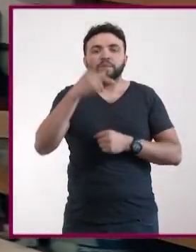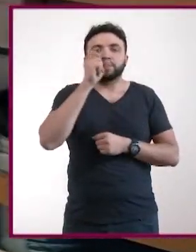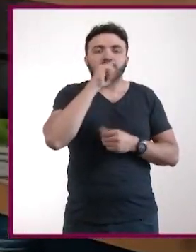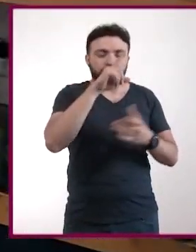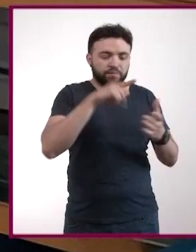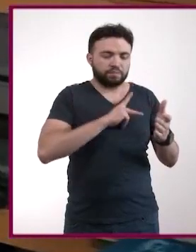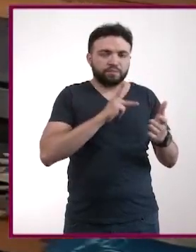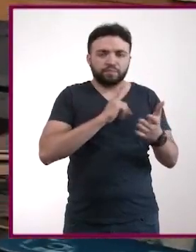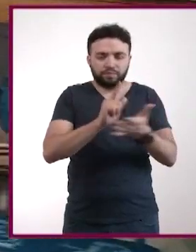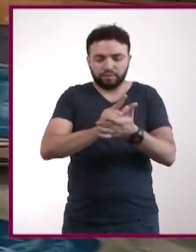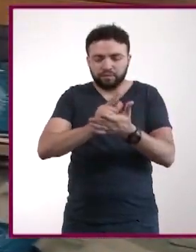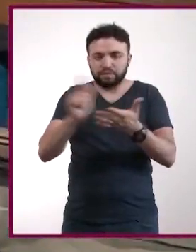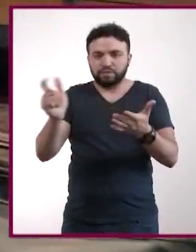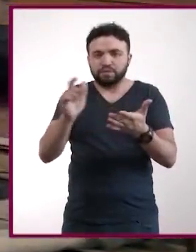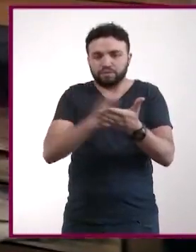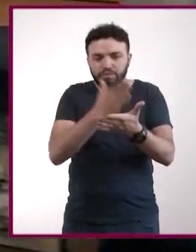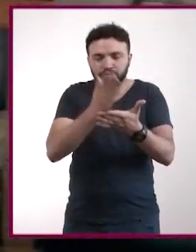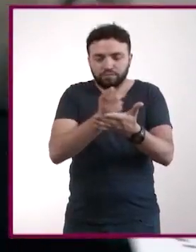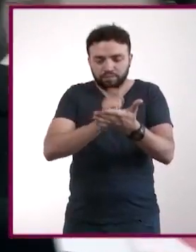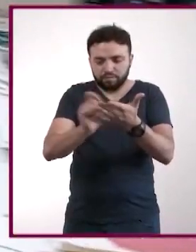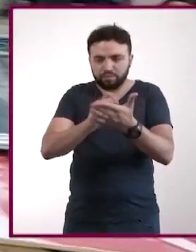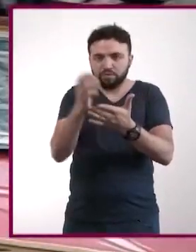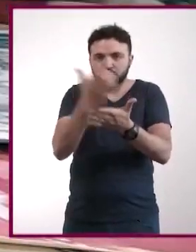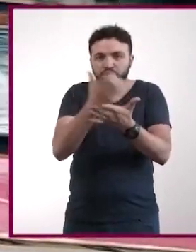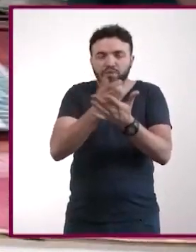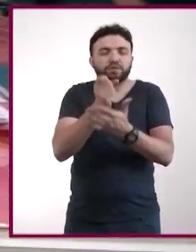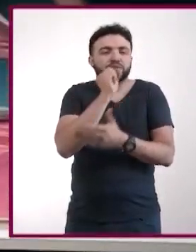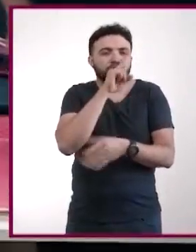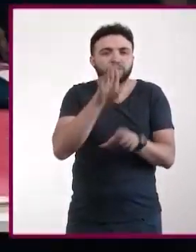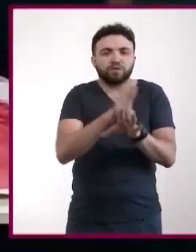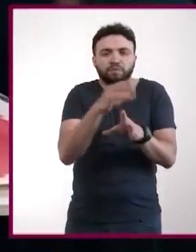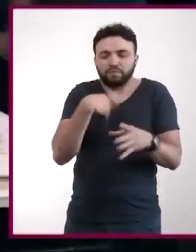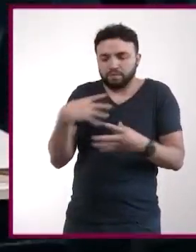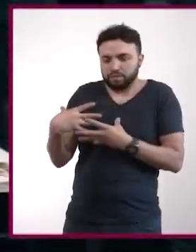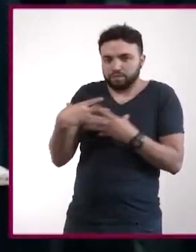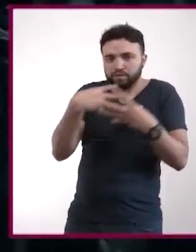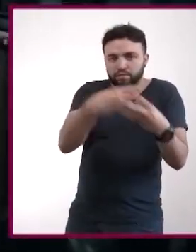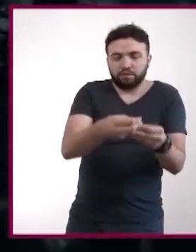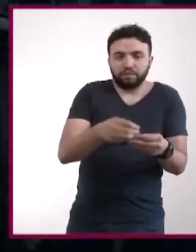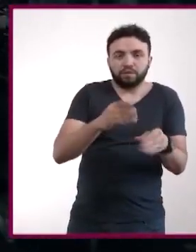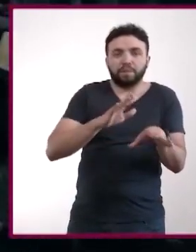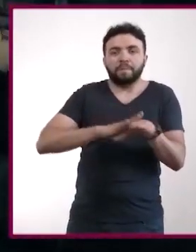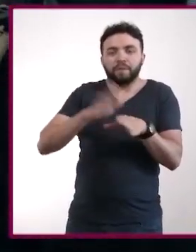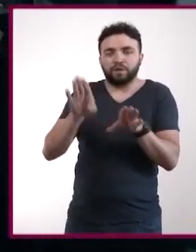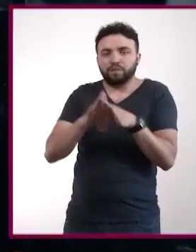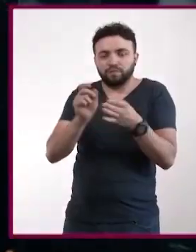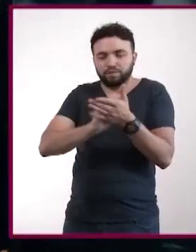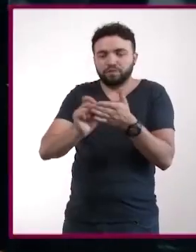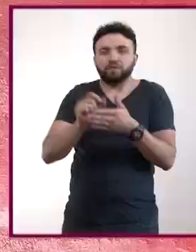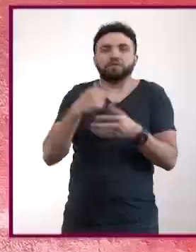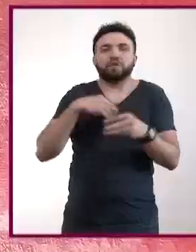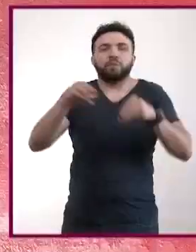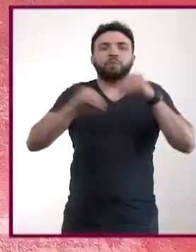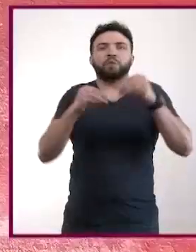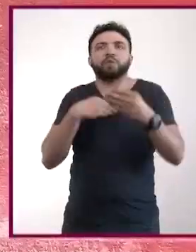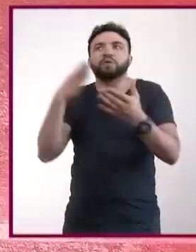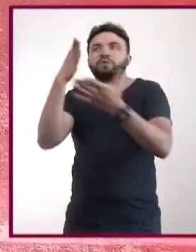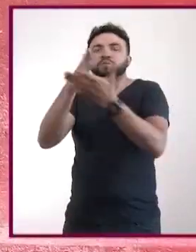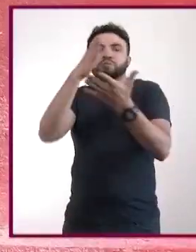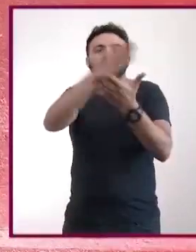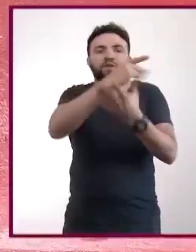pues, son una especie de extensión de mi taller, ¿no? Que es mucho más movible, etc., pero funciona igual